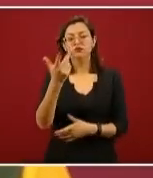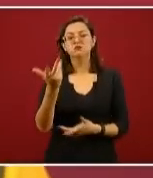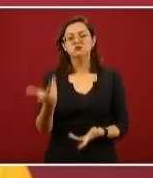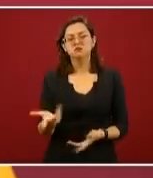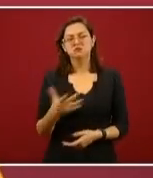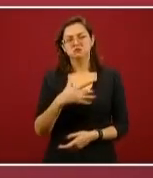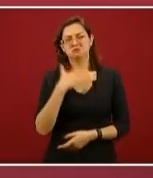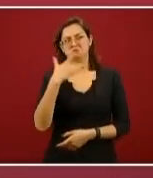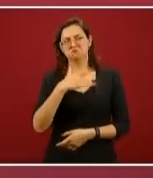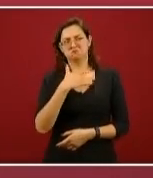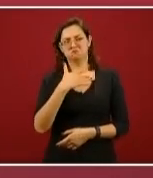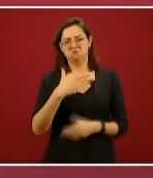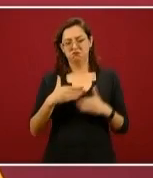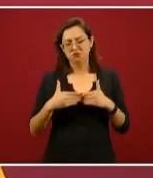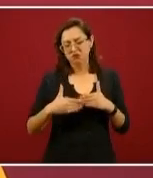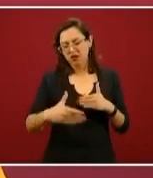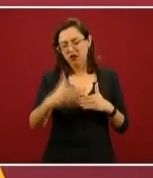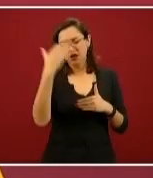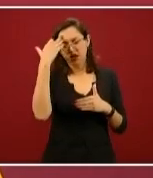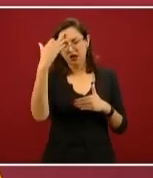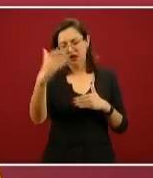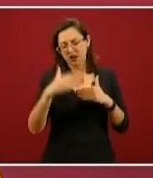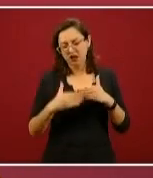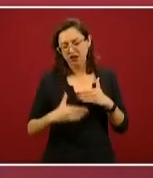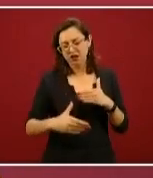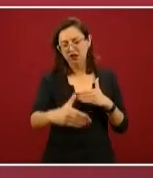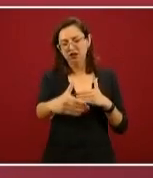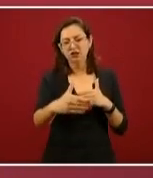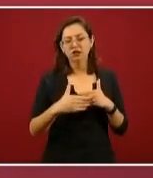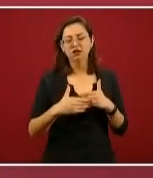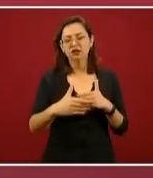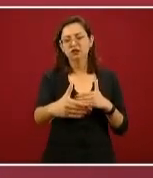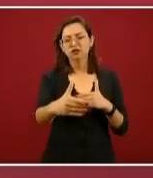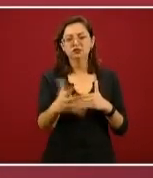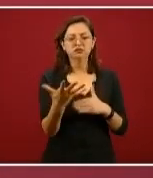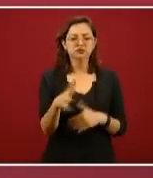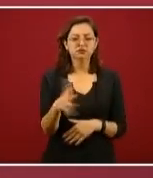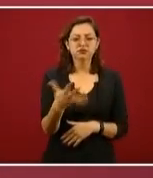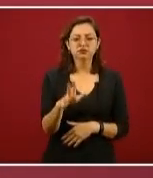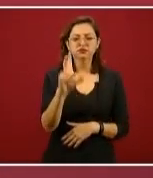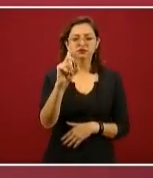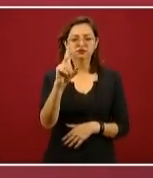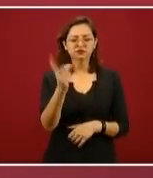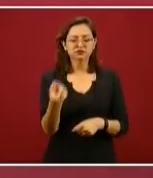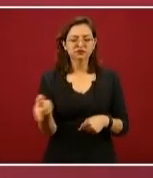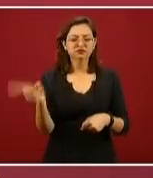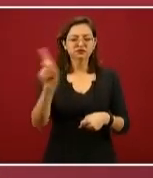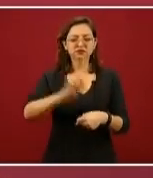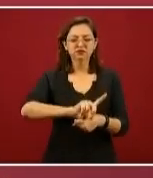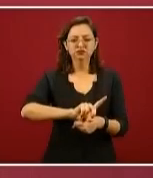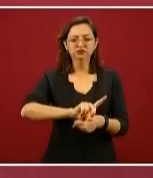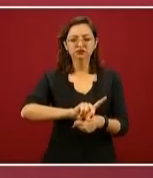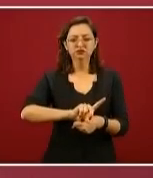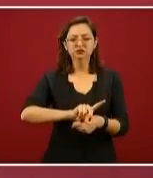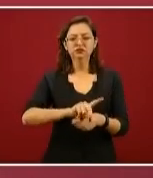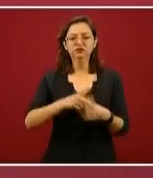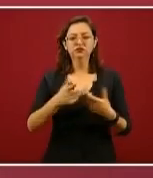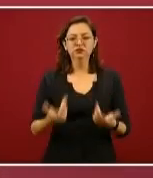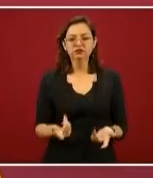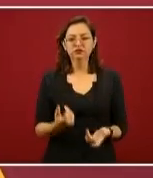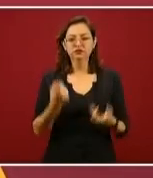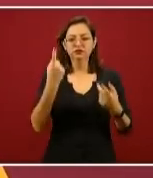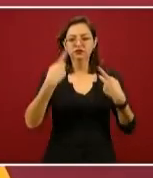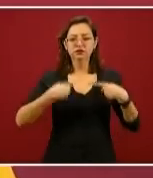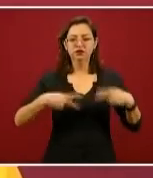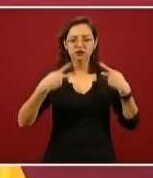ha mencionado el sector salud, que son más o menos en 30 días podría salir una persona de